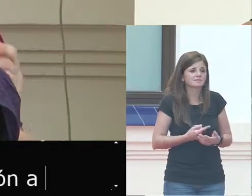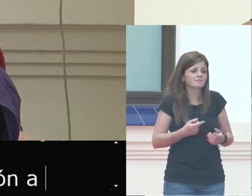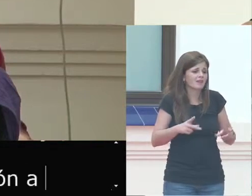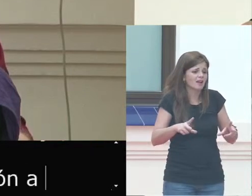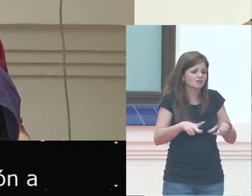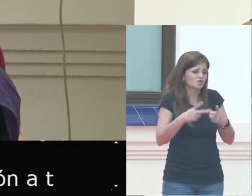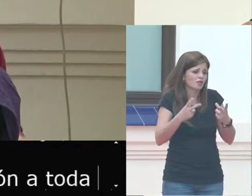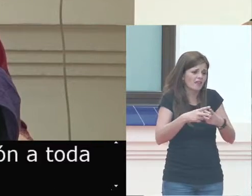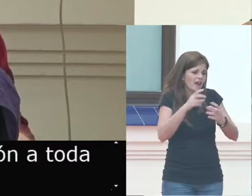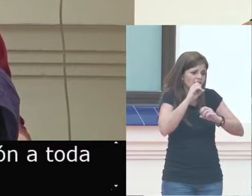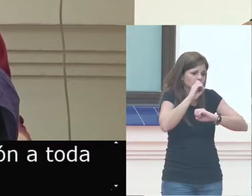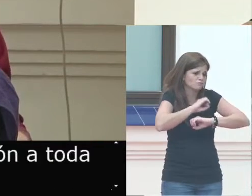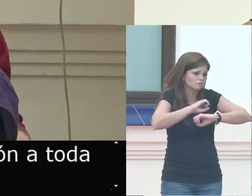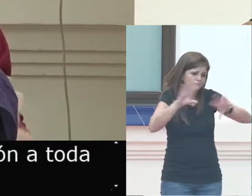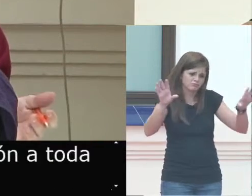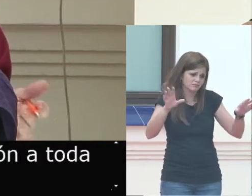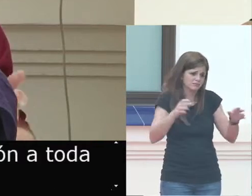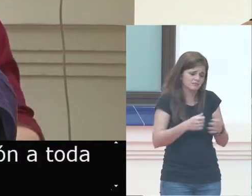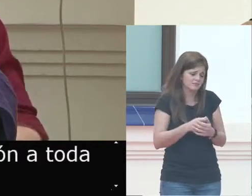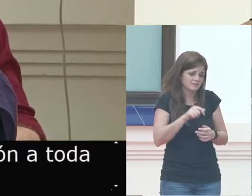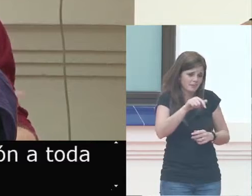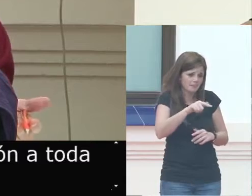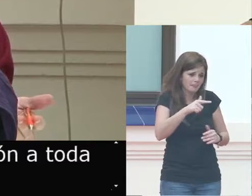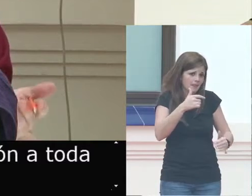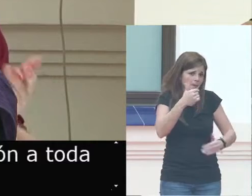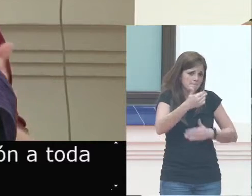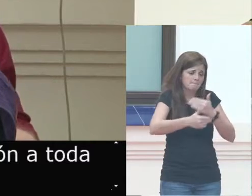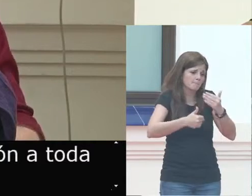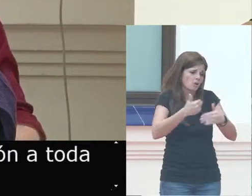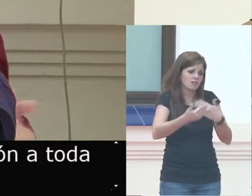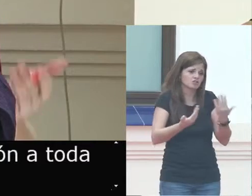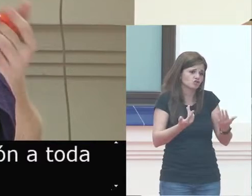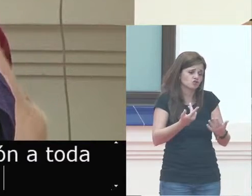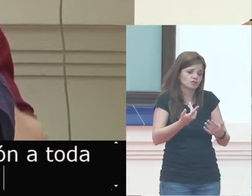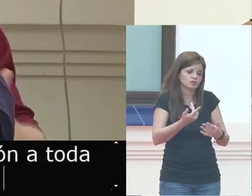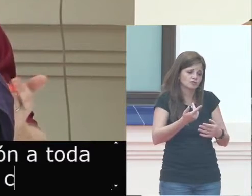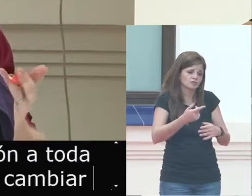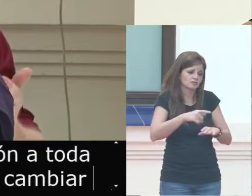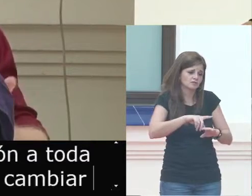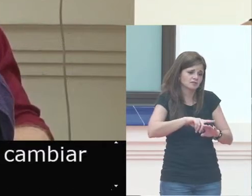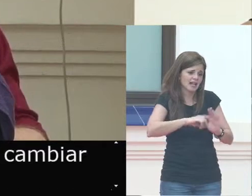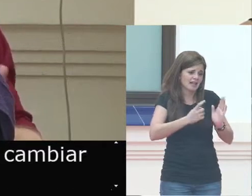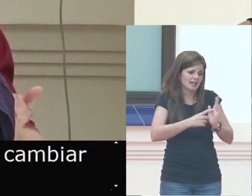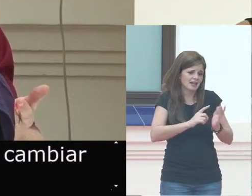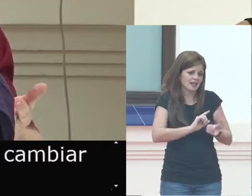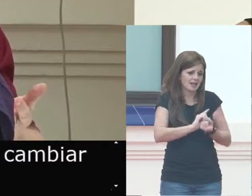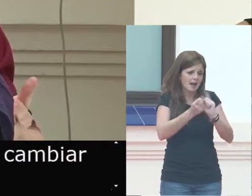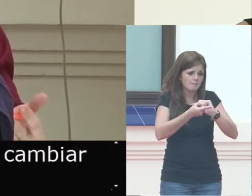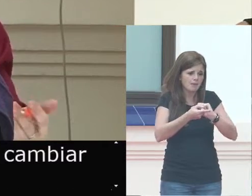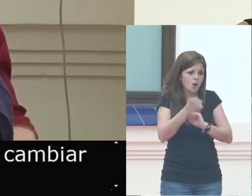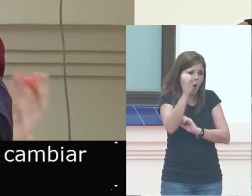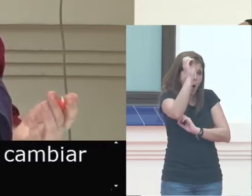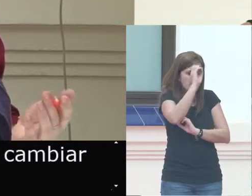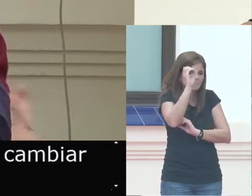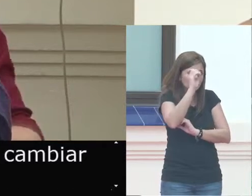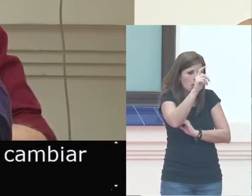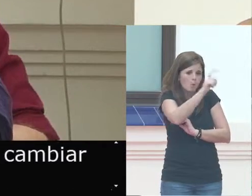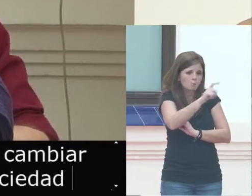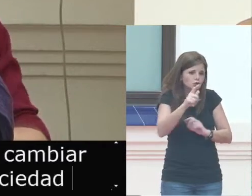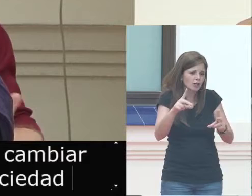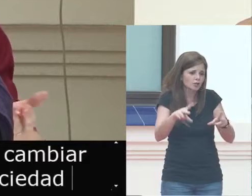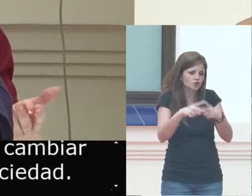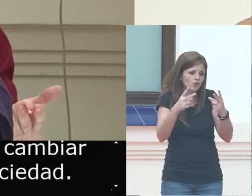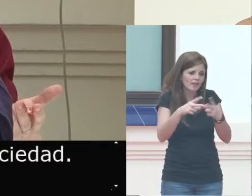sociedad, eso es el proceso casi de cambiar leyes, de cambiar opiniones de la sociedad. Y